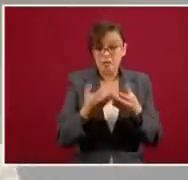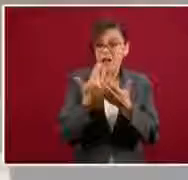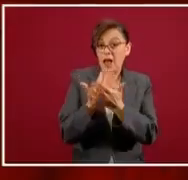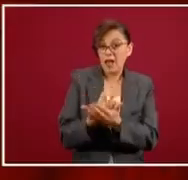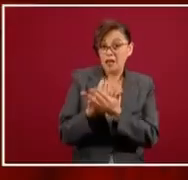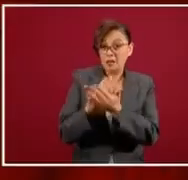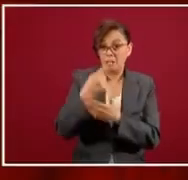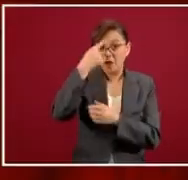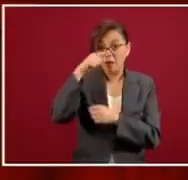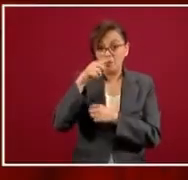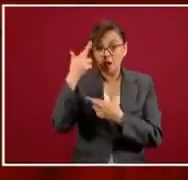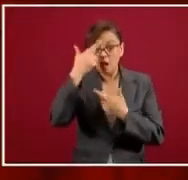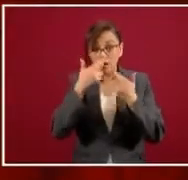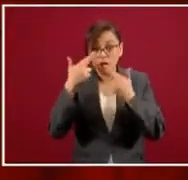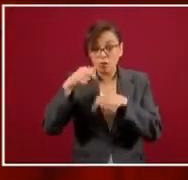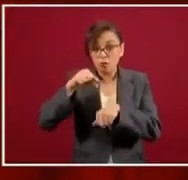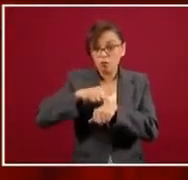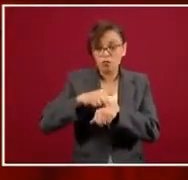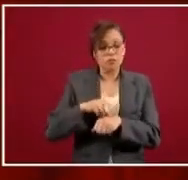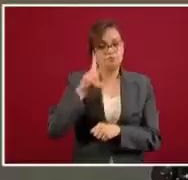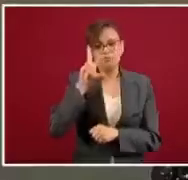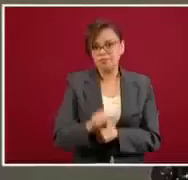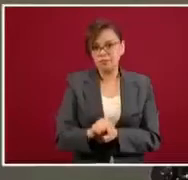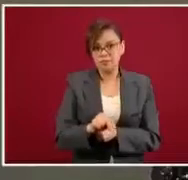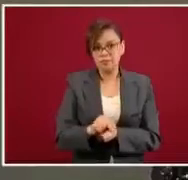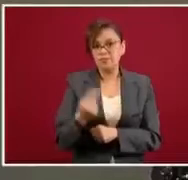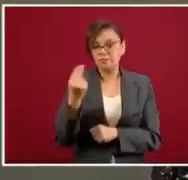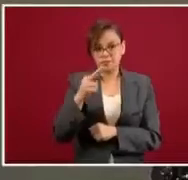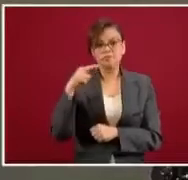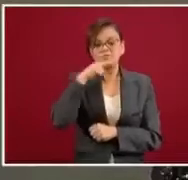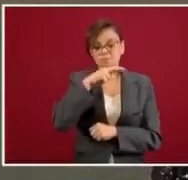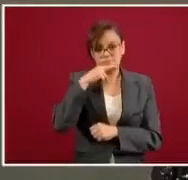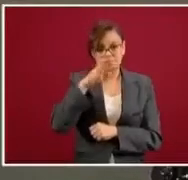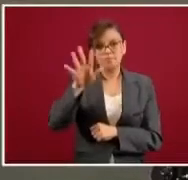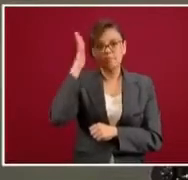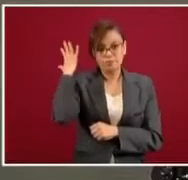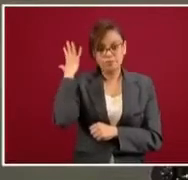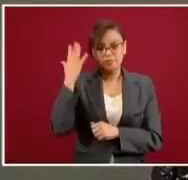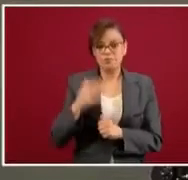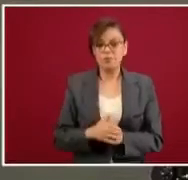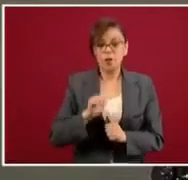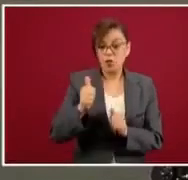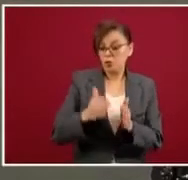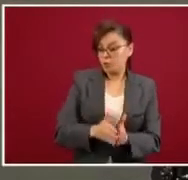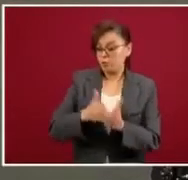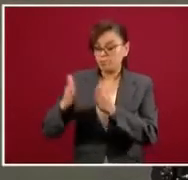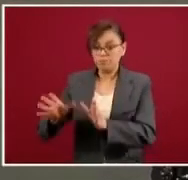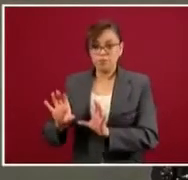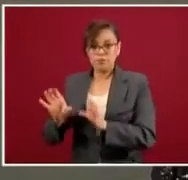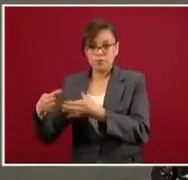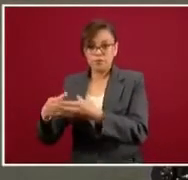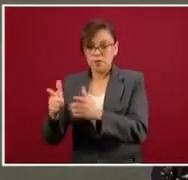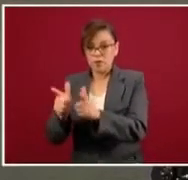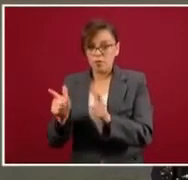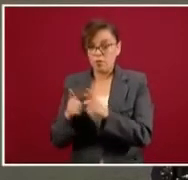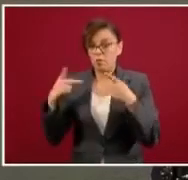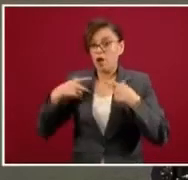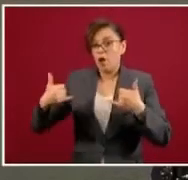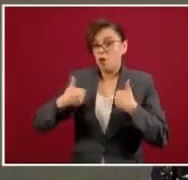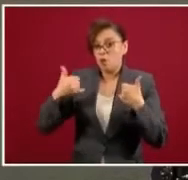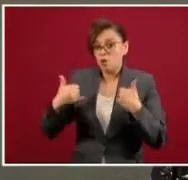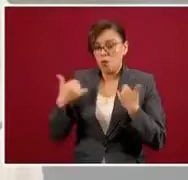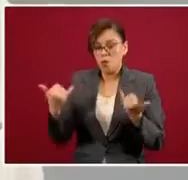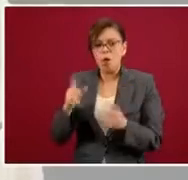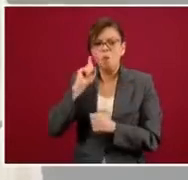evaluado médicamente. En cambio, este otro grupo de personas, que son jóvenes, que no son mujeres embarazadas, que no